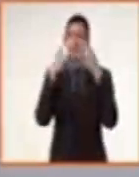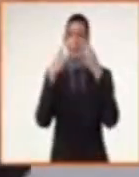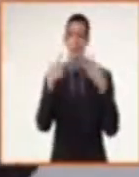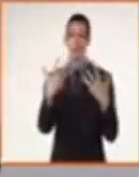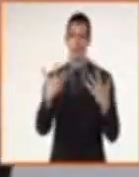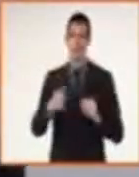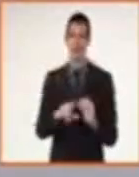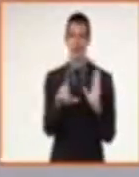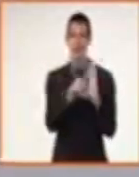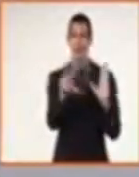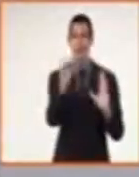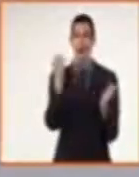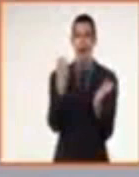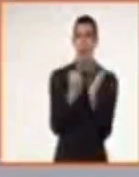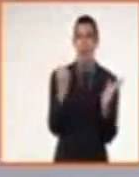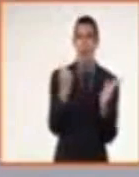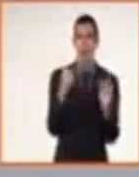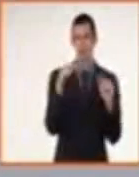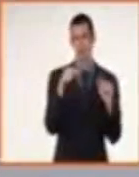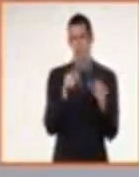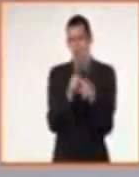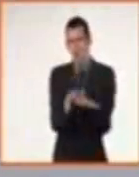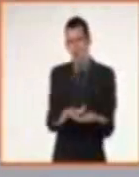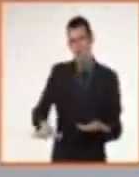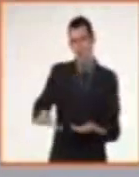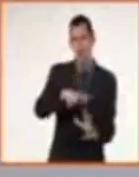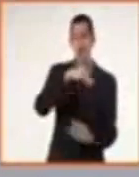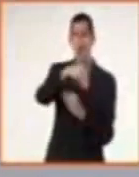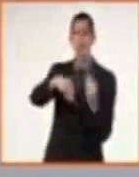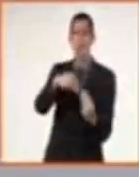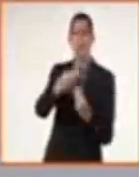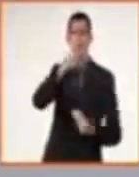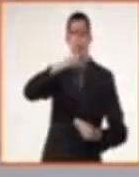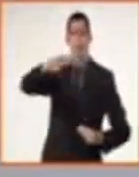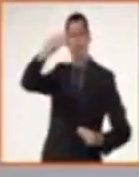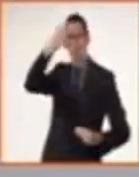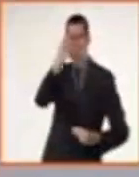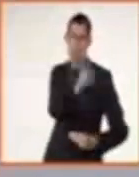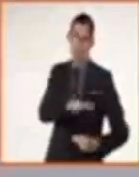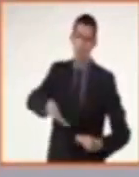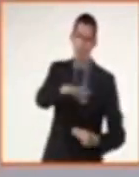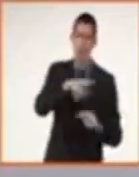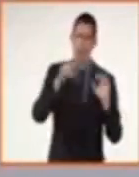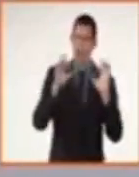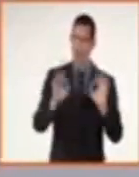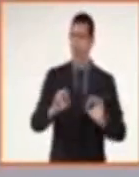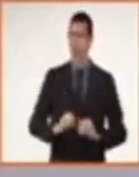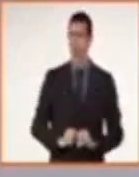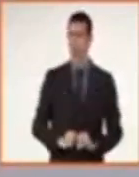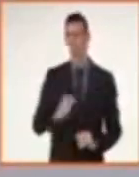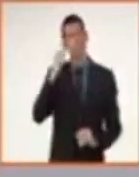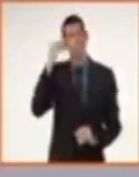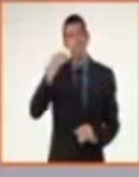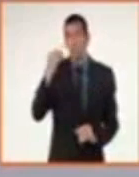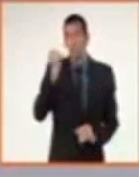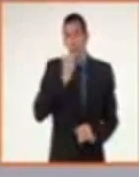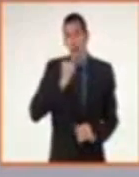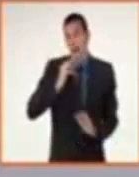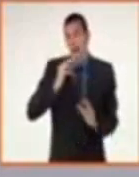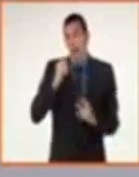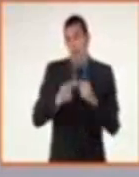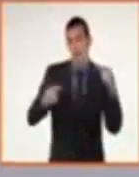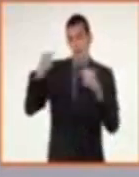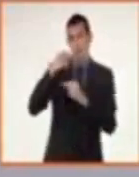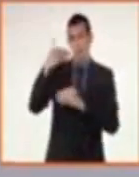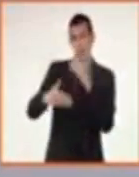somos parte de algún punto de vista u otro. Entonces, para mí el reto fundamental está en la presencia cada